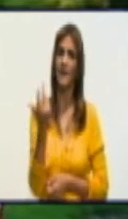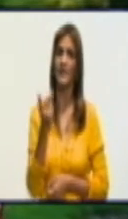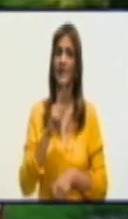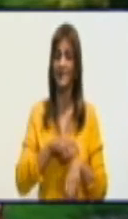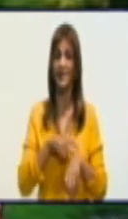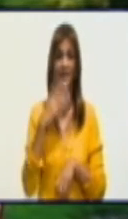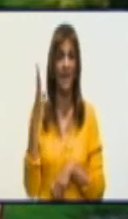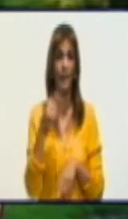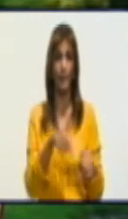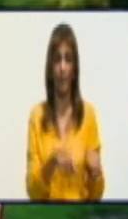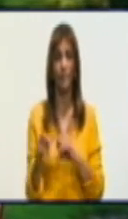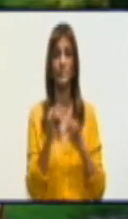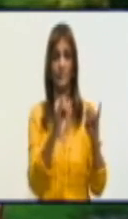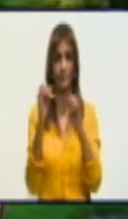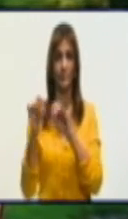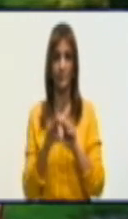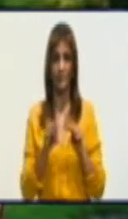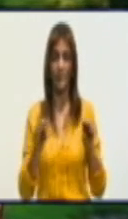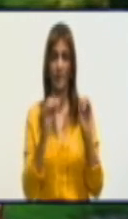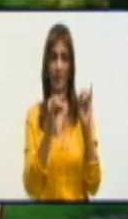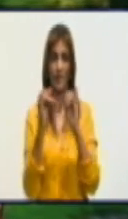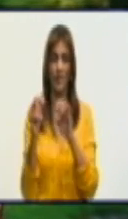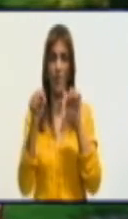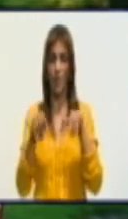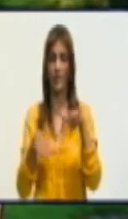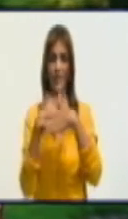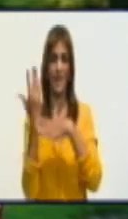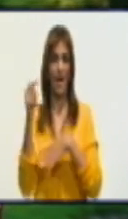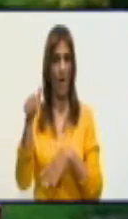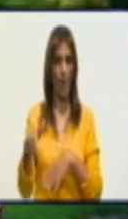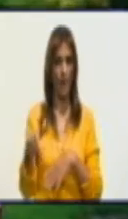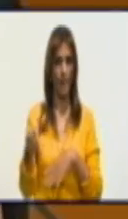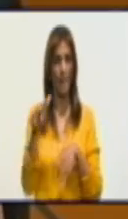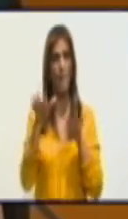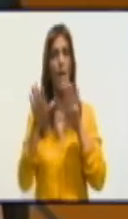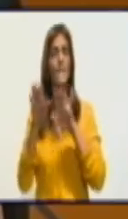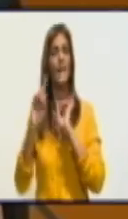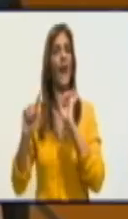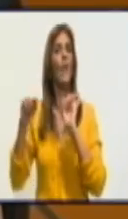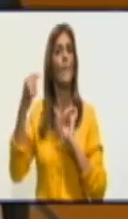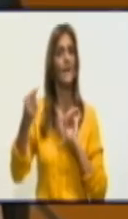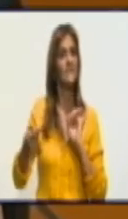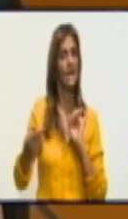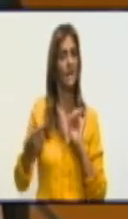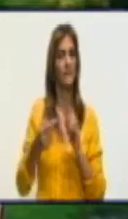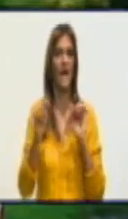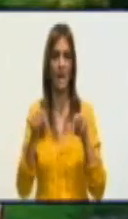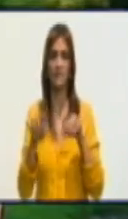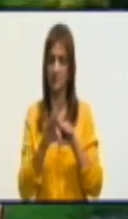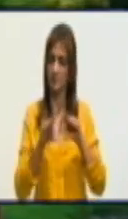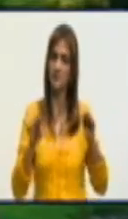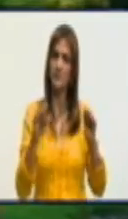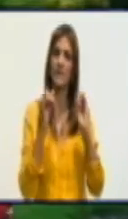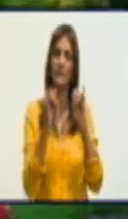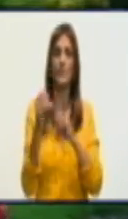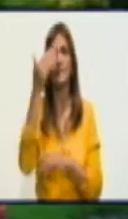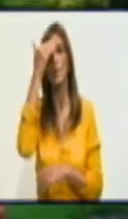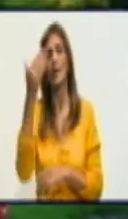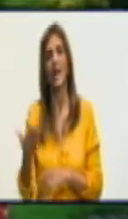nuestro panel informativo correspondiente a este día jueves. Le vamos a estar esperando mañana aquí en nuestro espacio.